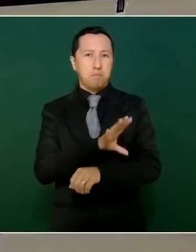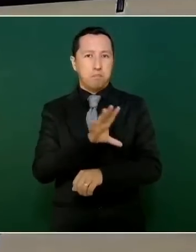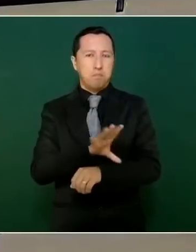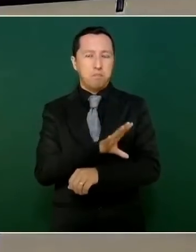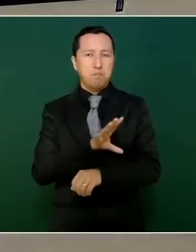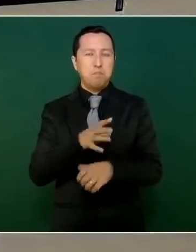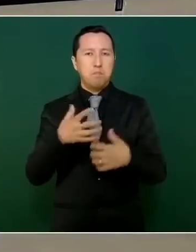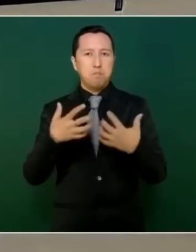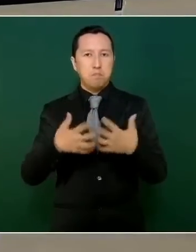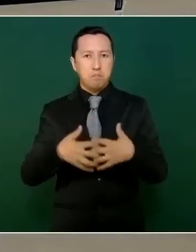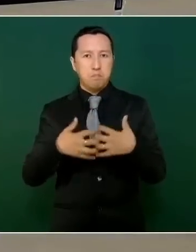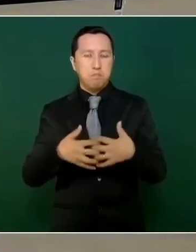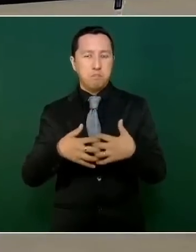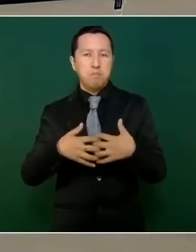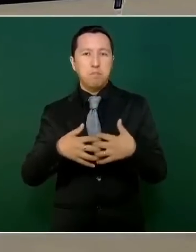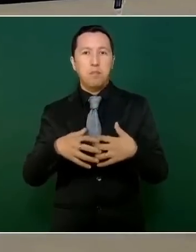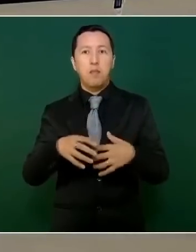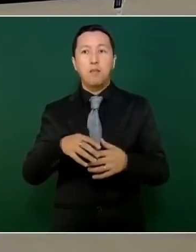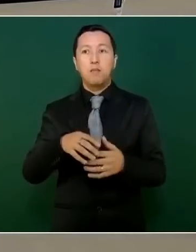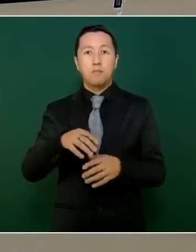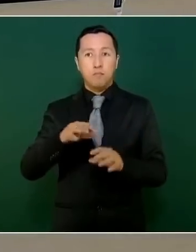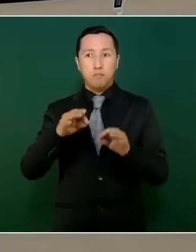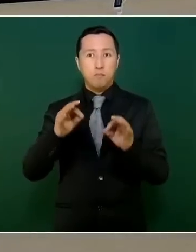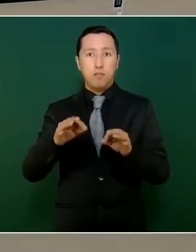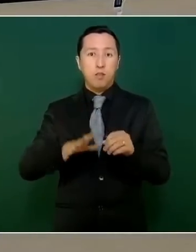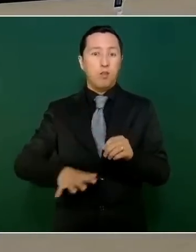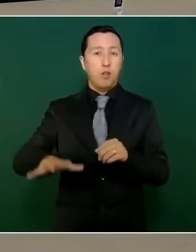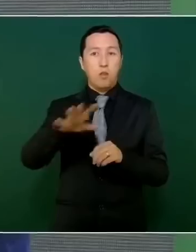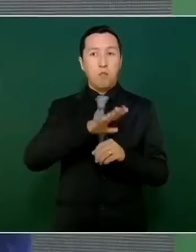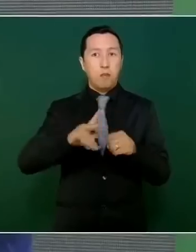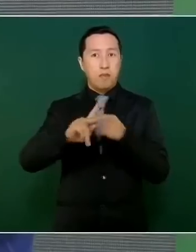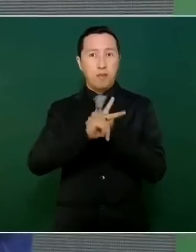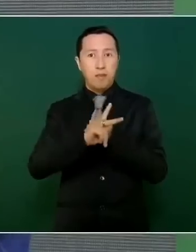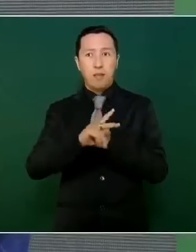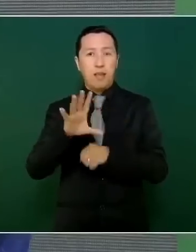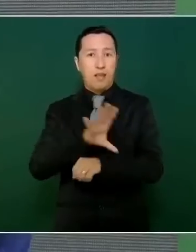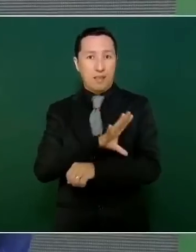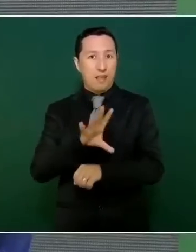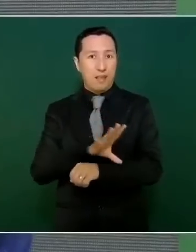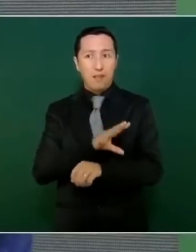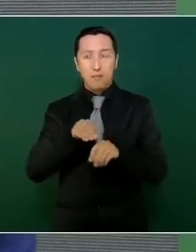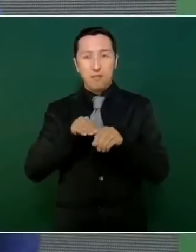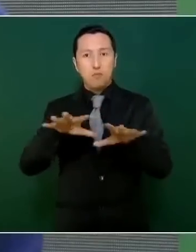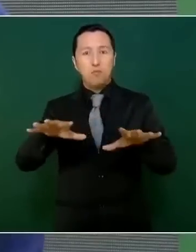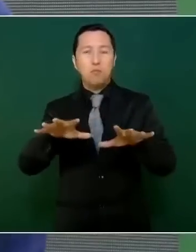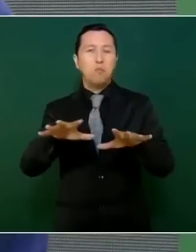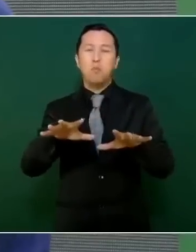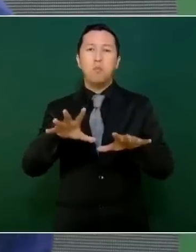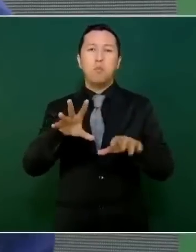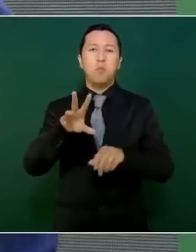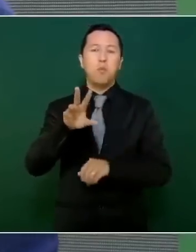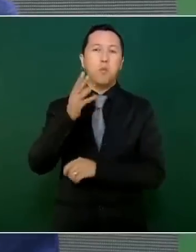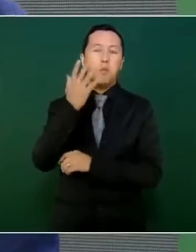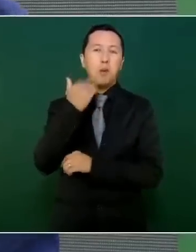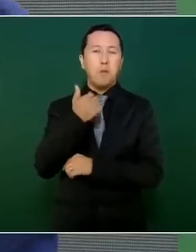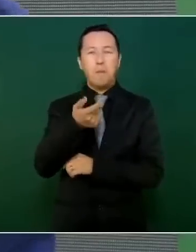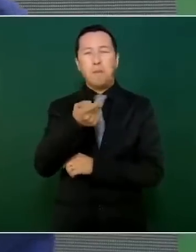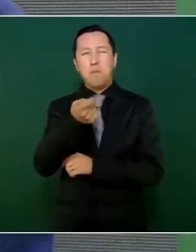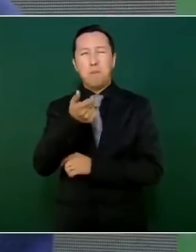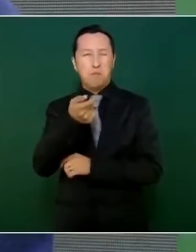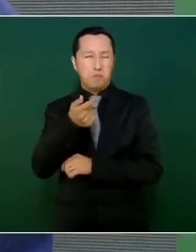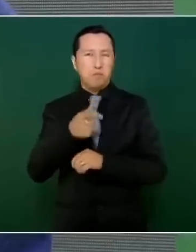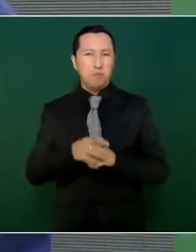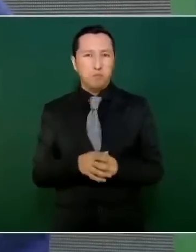ni el 30% del país. Y él inicia